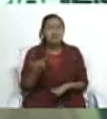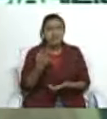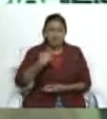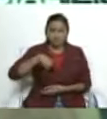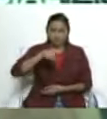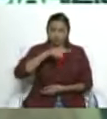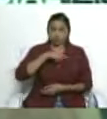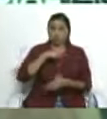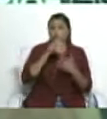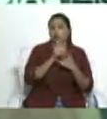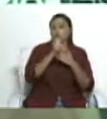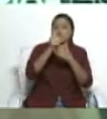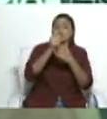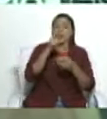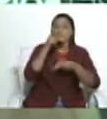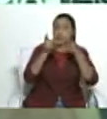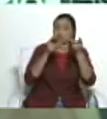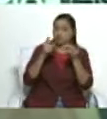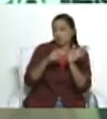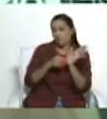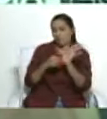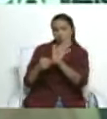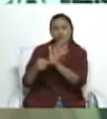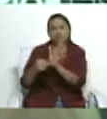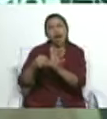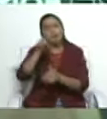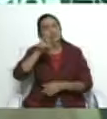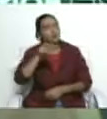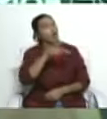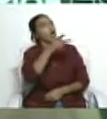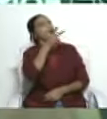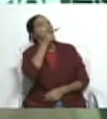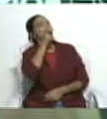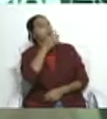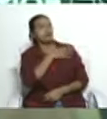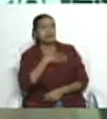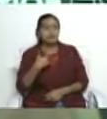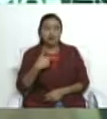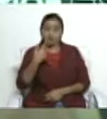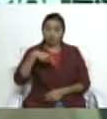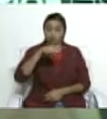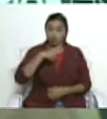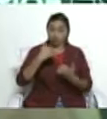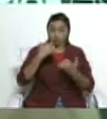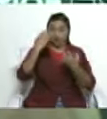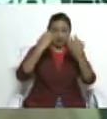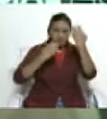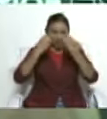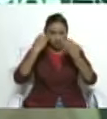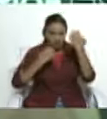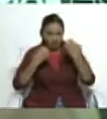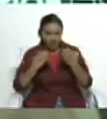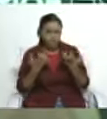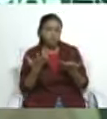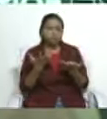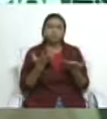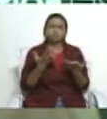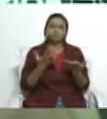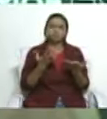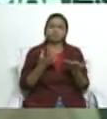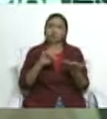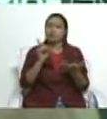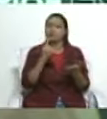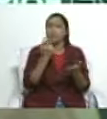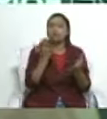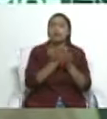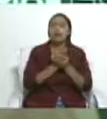políticos que hoy presentan su nombre sobre la mesa. Y que evaluemos a través, no de una carpeta